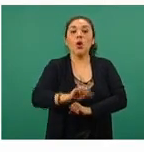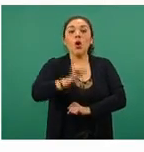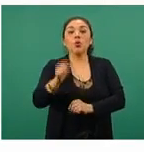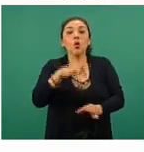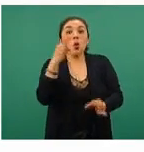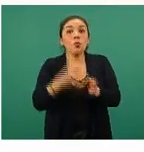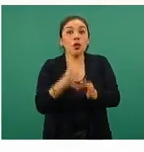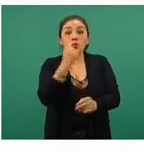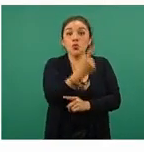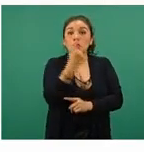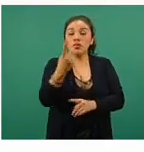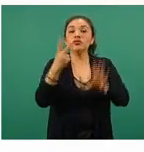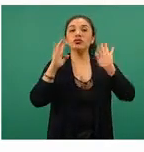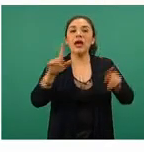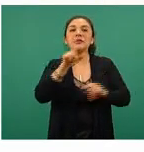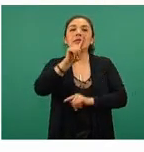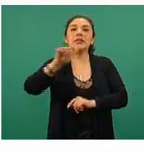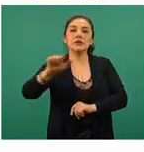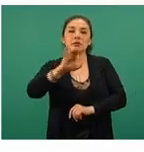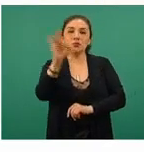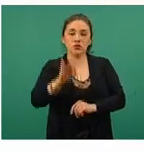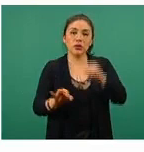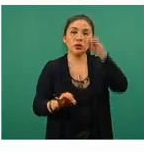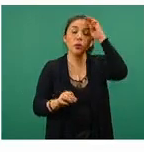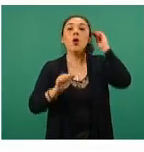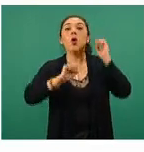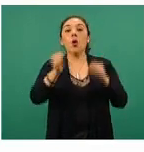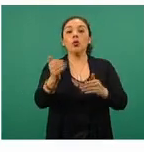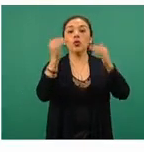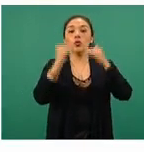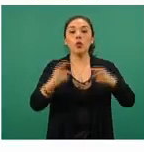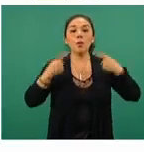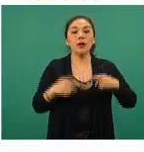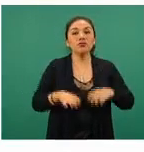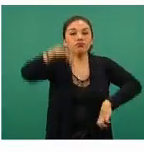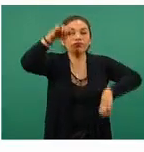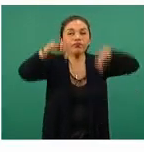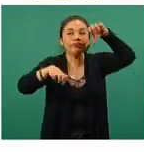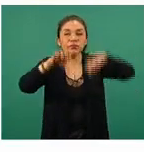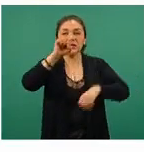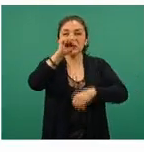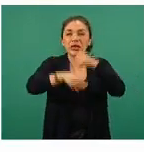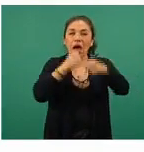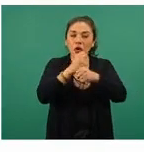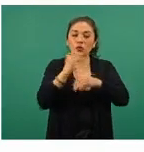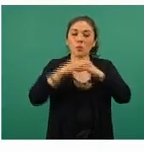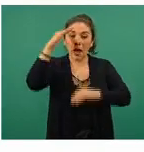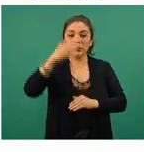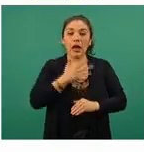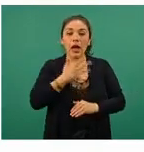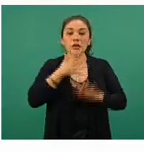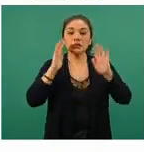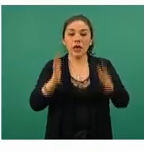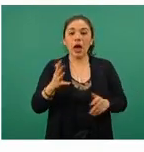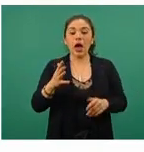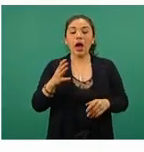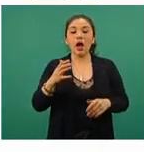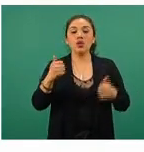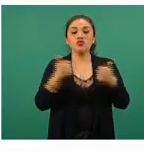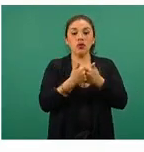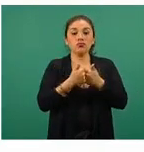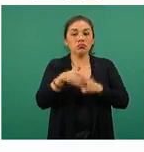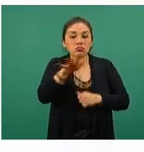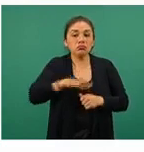esquema completo llevamos un 76%. Y en el caso de los adultos de 60 años y más, llevamos